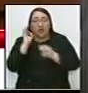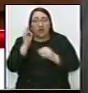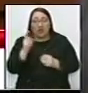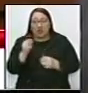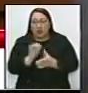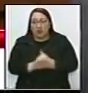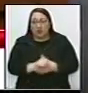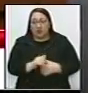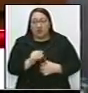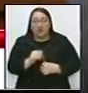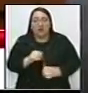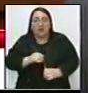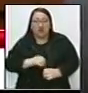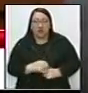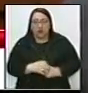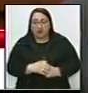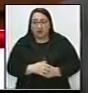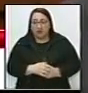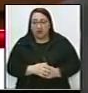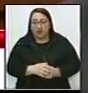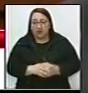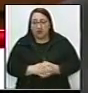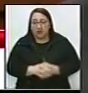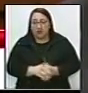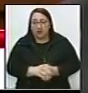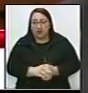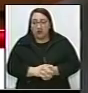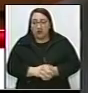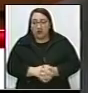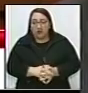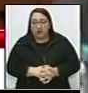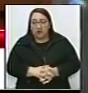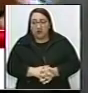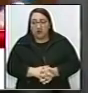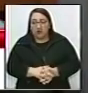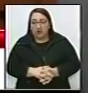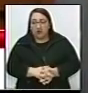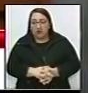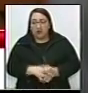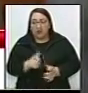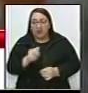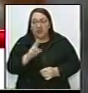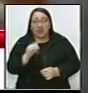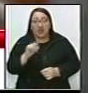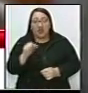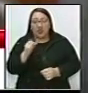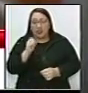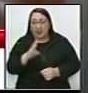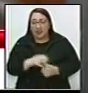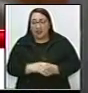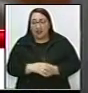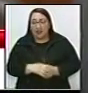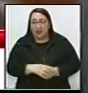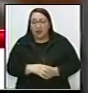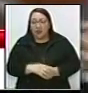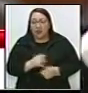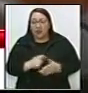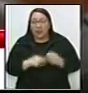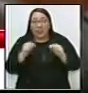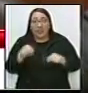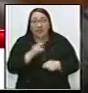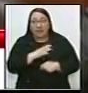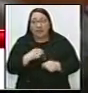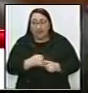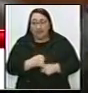nuestro amigo y colega, el reverendo Arana, señalar que este